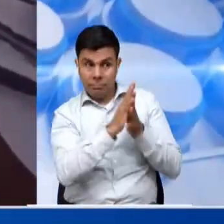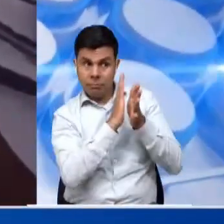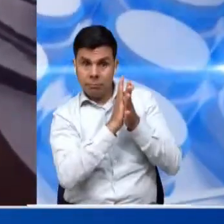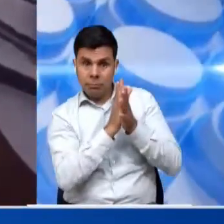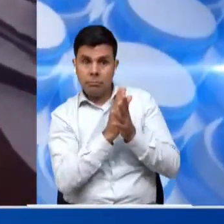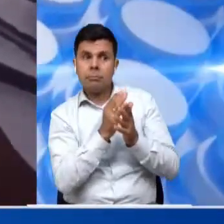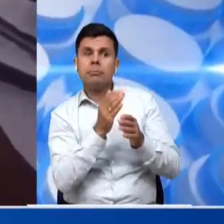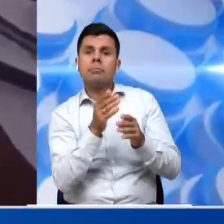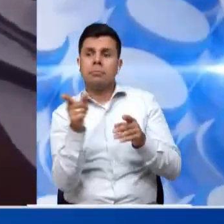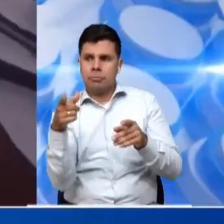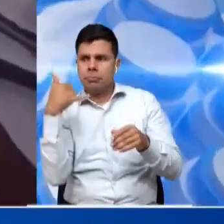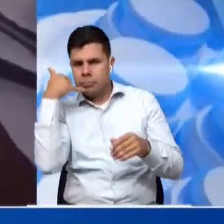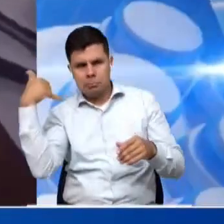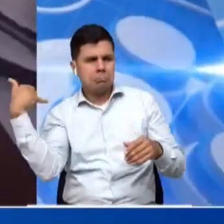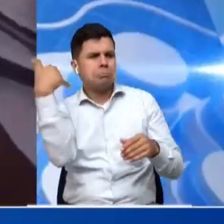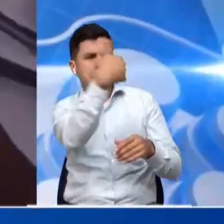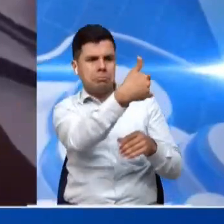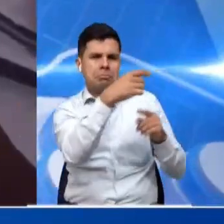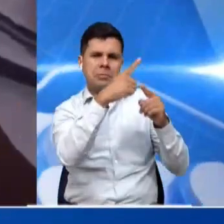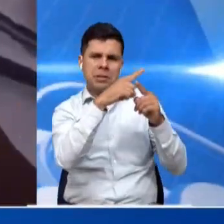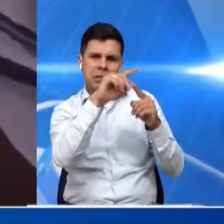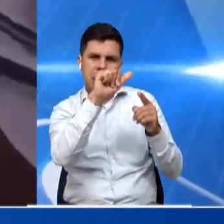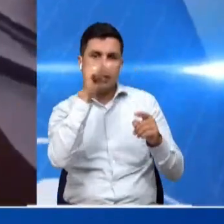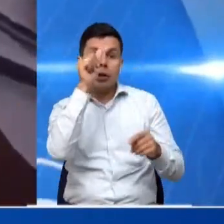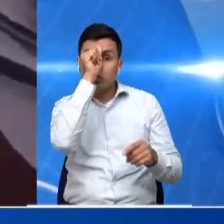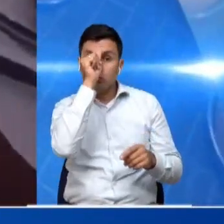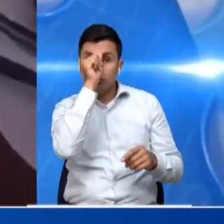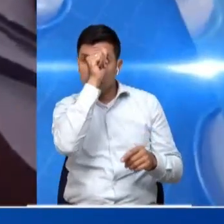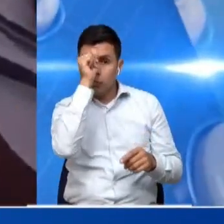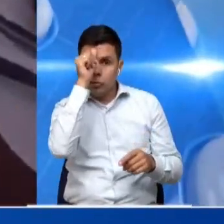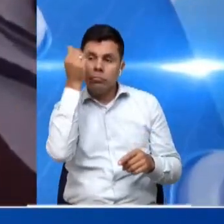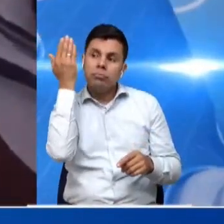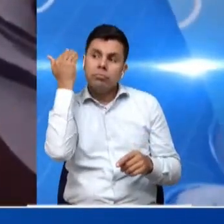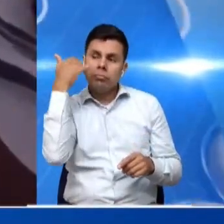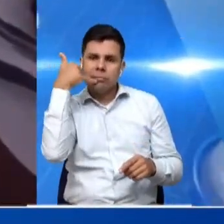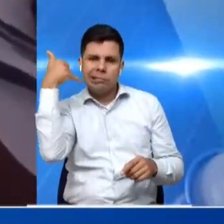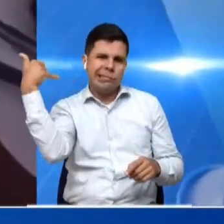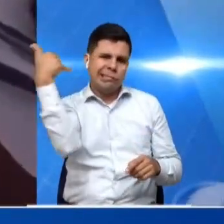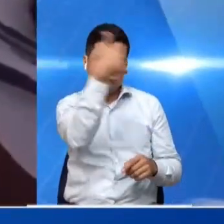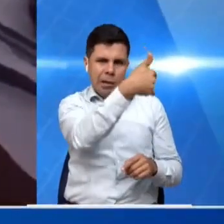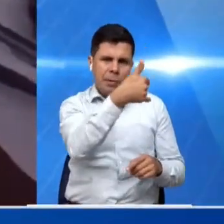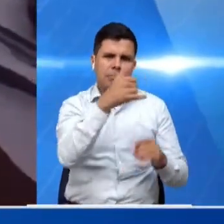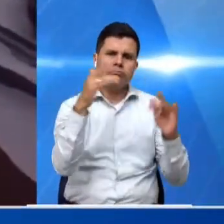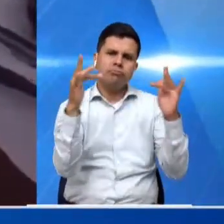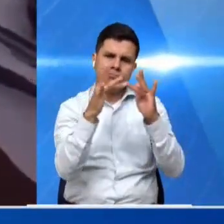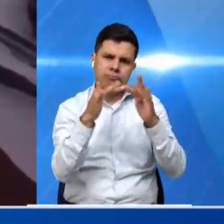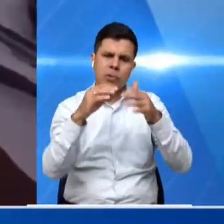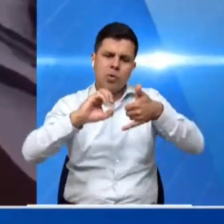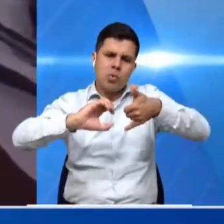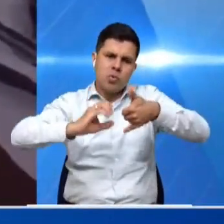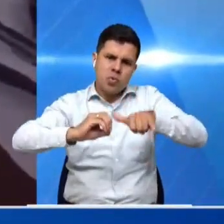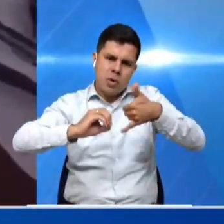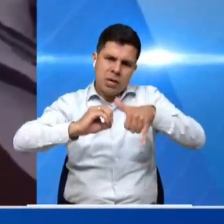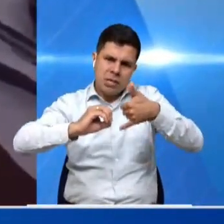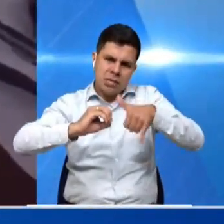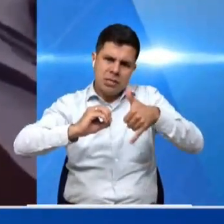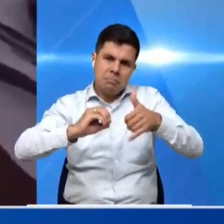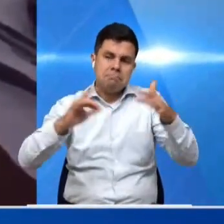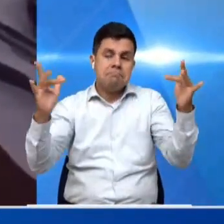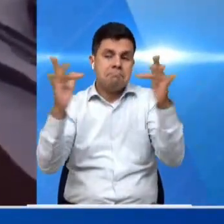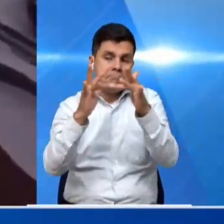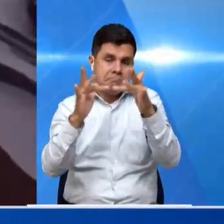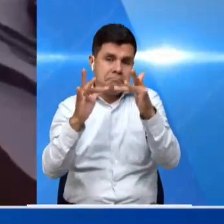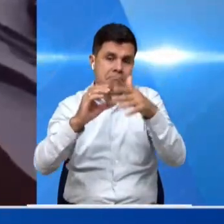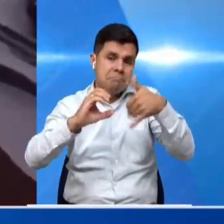se comunicó con la tía el día domingo y desde ahí se han comunicado vía WhatsApp, donde indica que de pronto